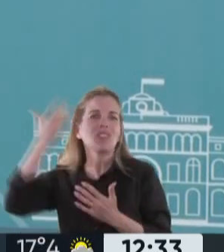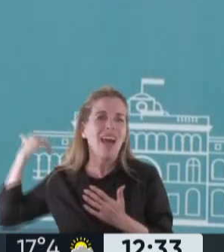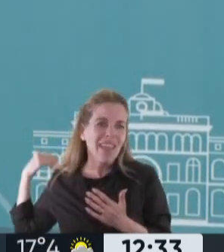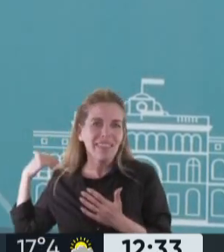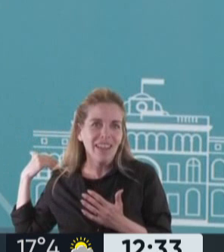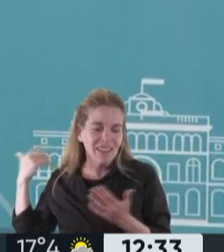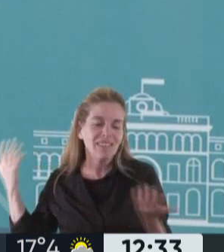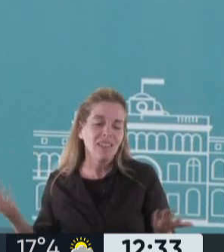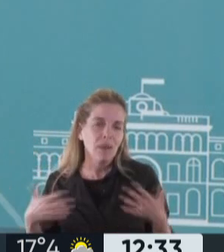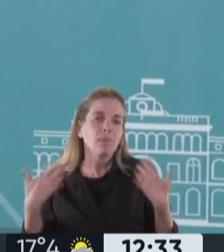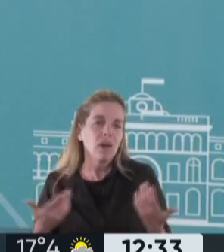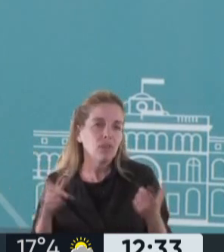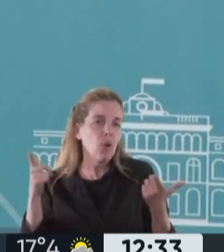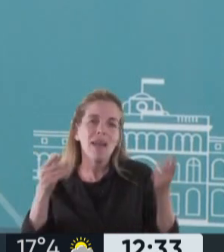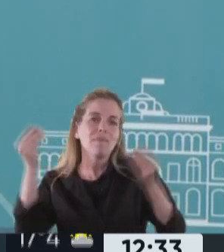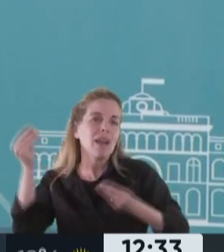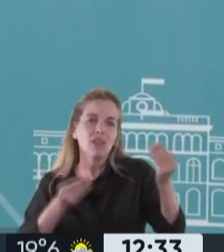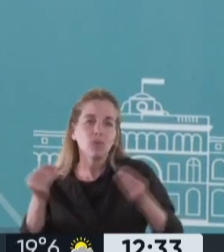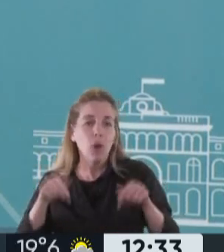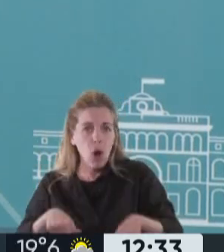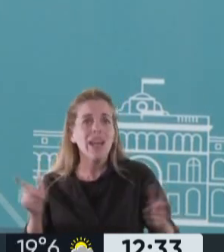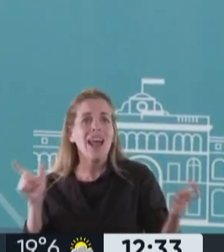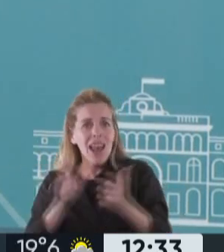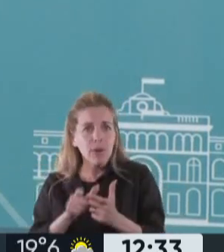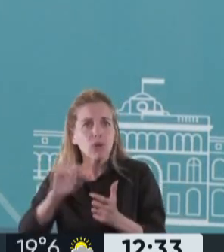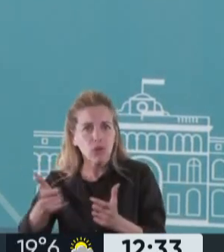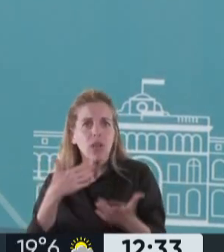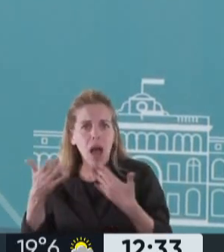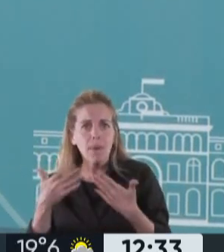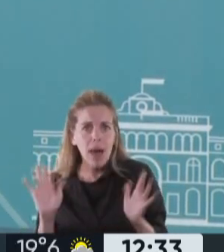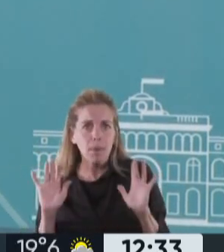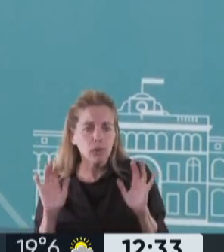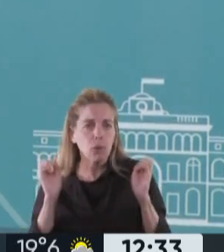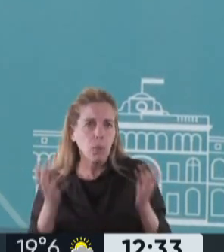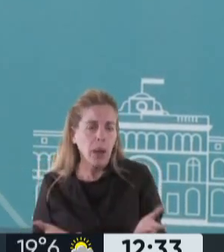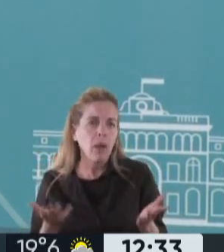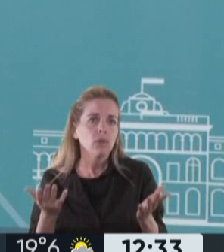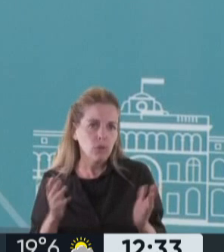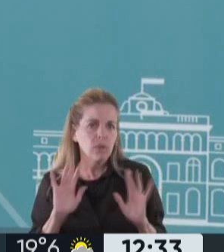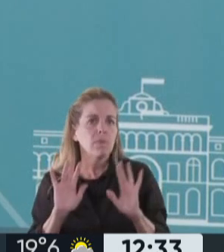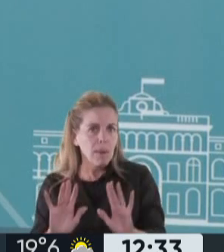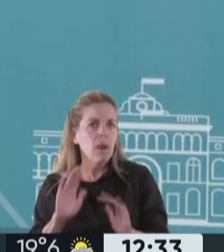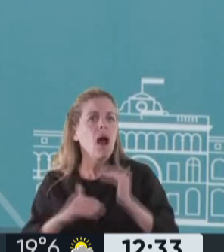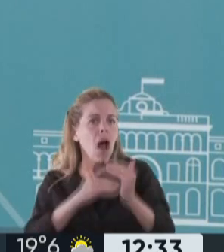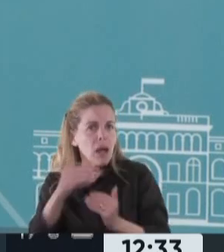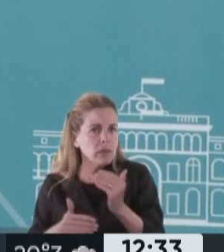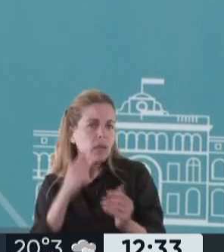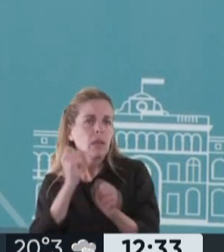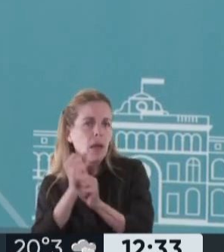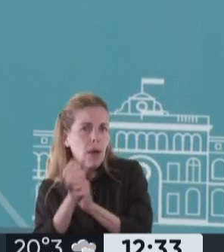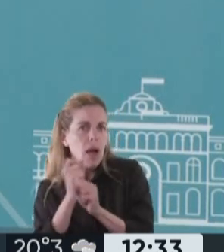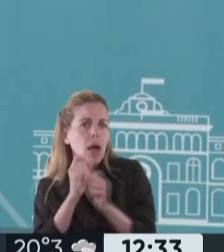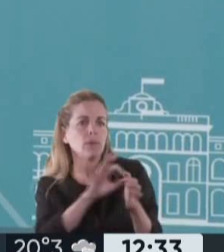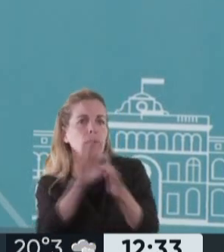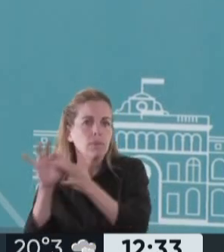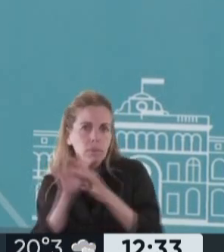fue motivo de análisis hoy en la reunión. Así que bueno, ahí vamos a seguir coordinando, trabajando